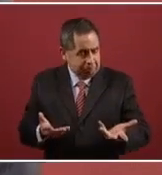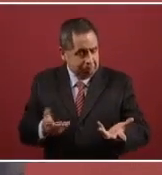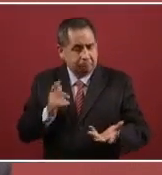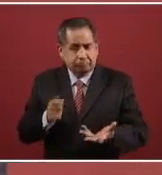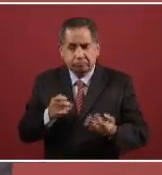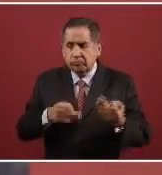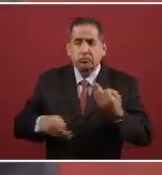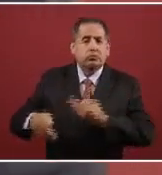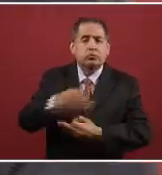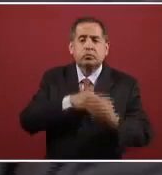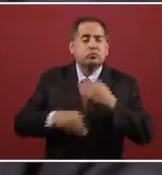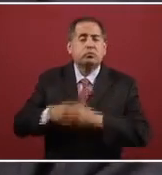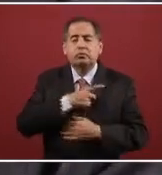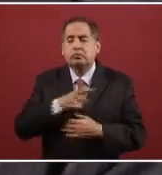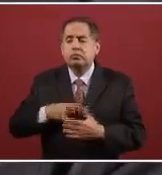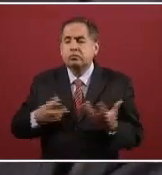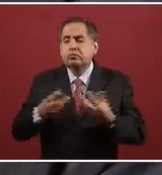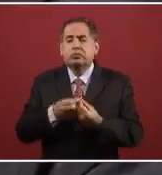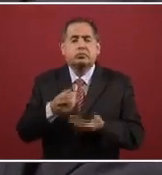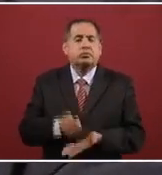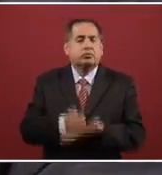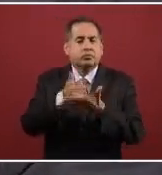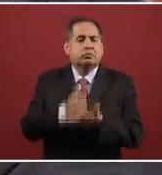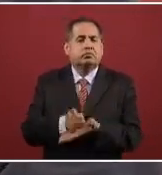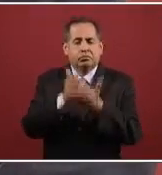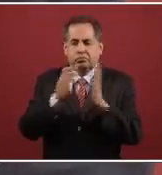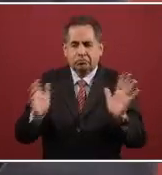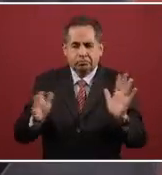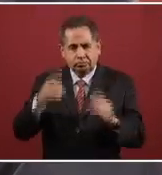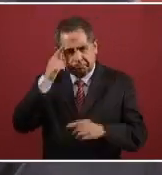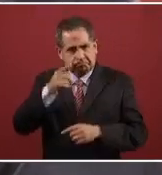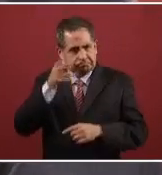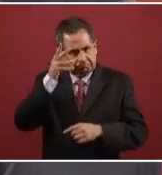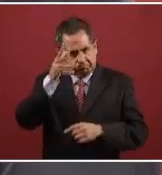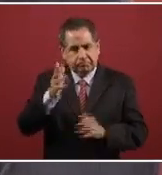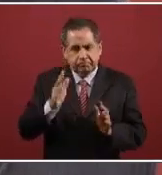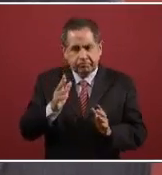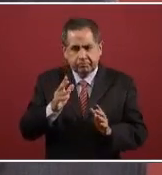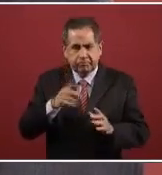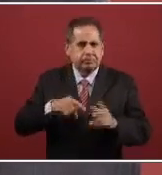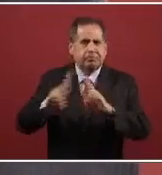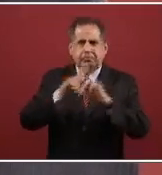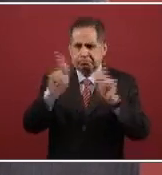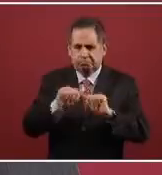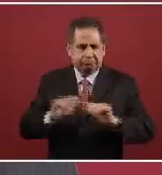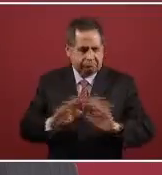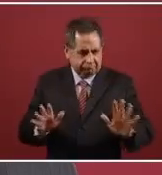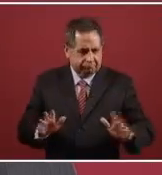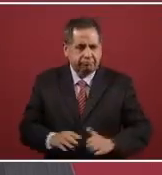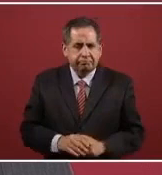todos debemos de ayudar para conseguir la paz.